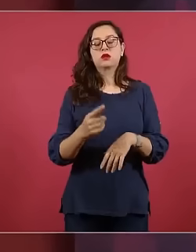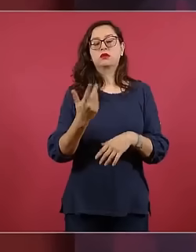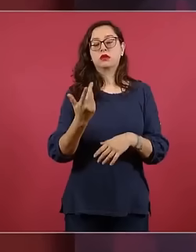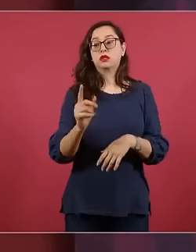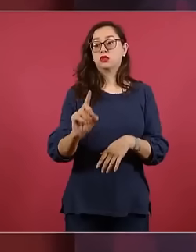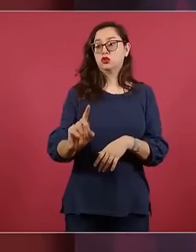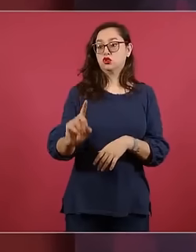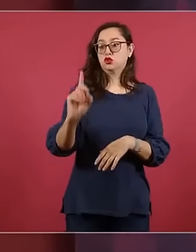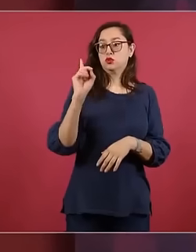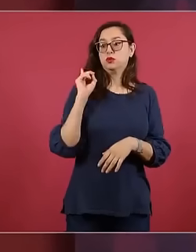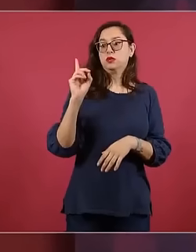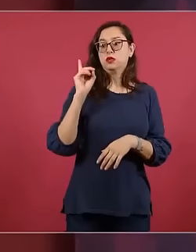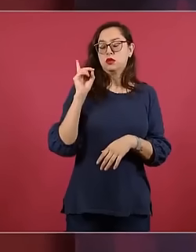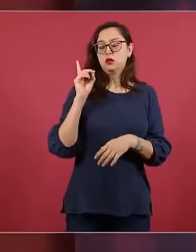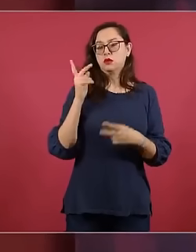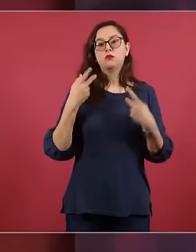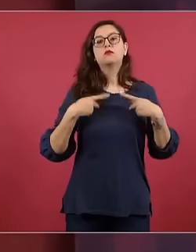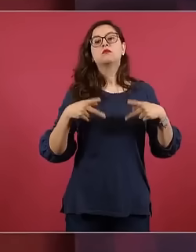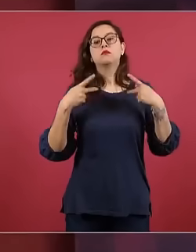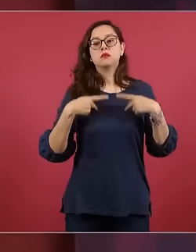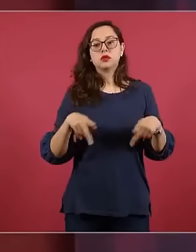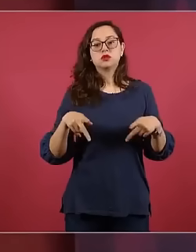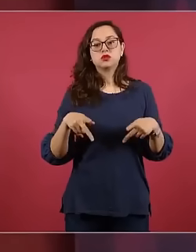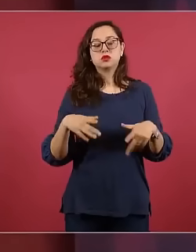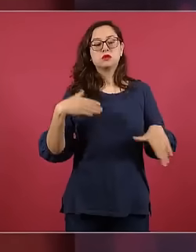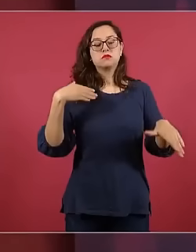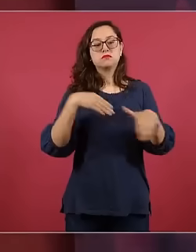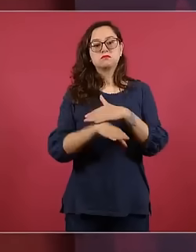domingo, tuvimos en general